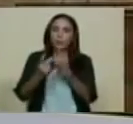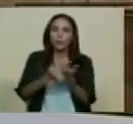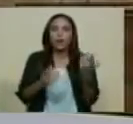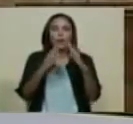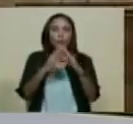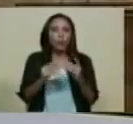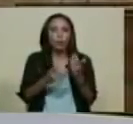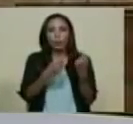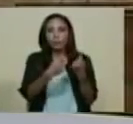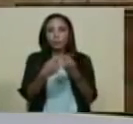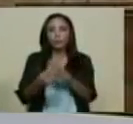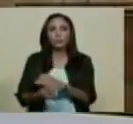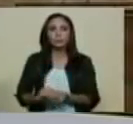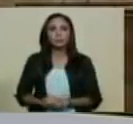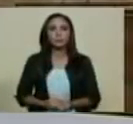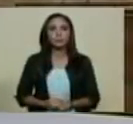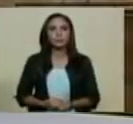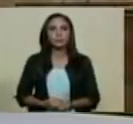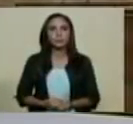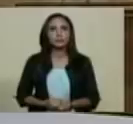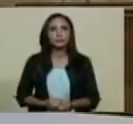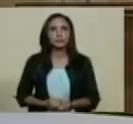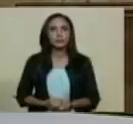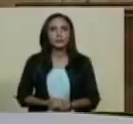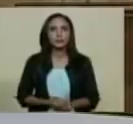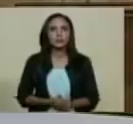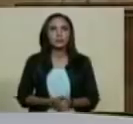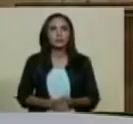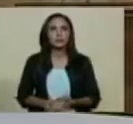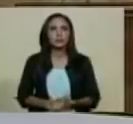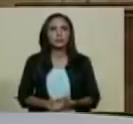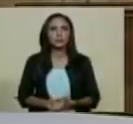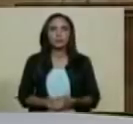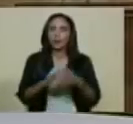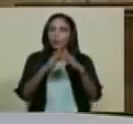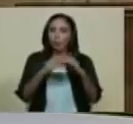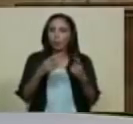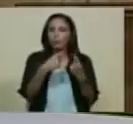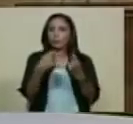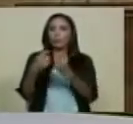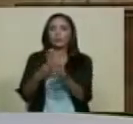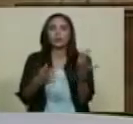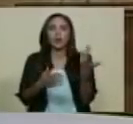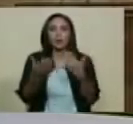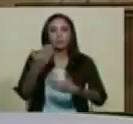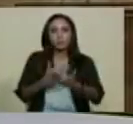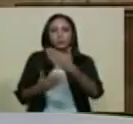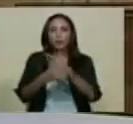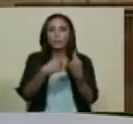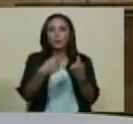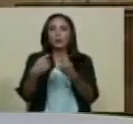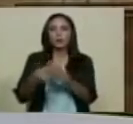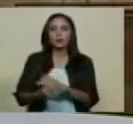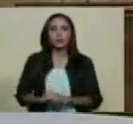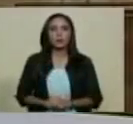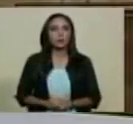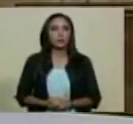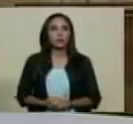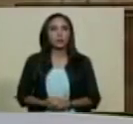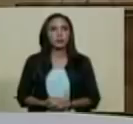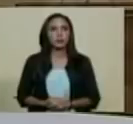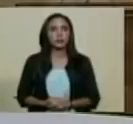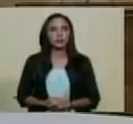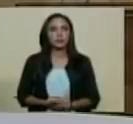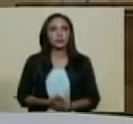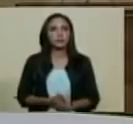impuestos? ¿Para qué un país le pide a sus connacionales que colaboren con los impuestos, que paguen y cumplan sus impuestos? ¿Para